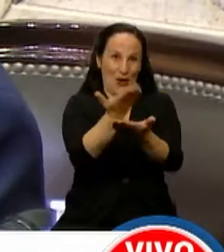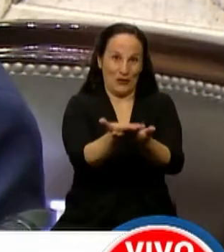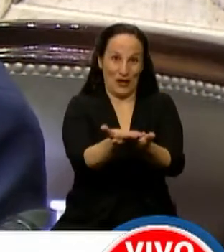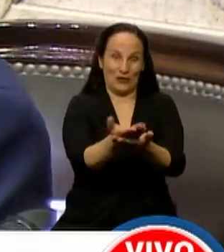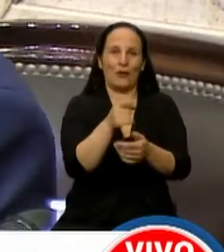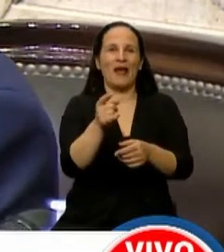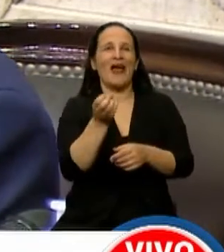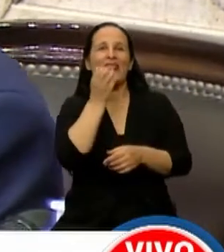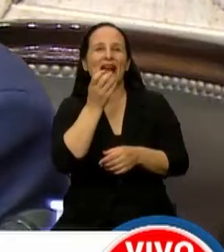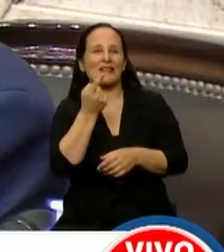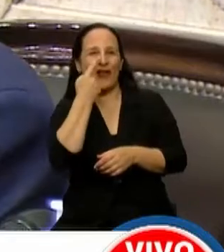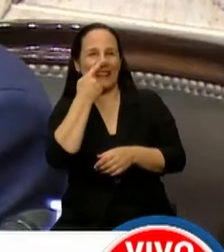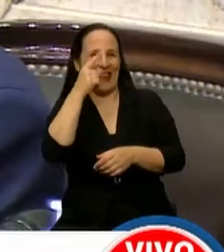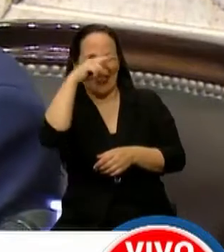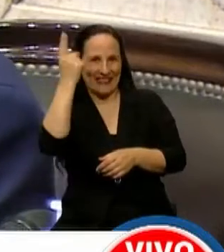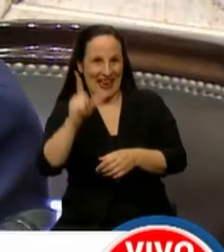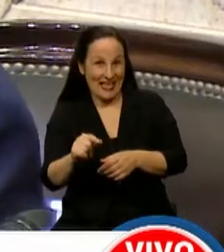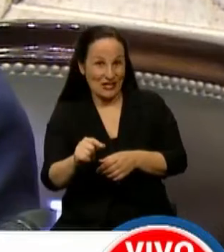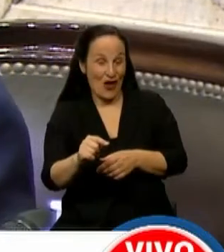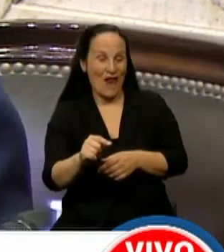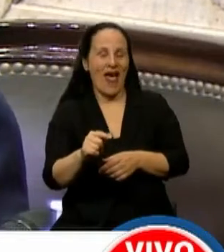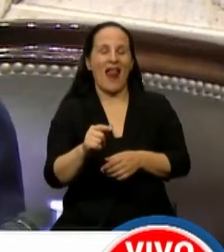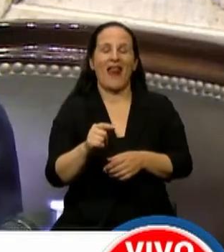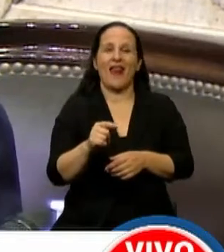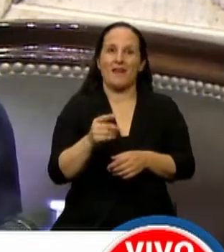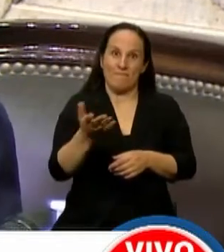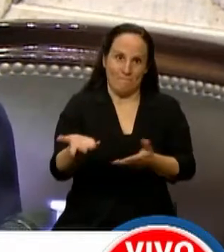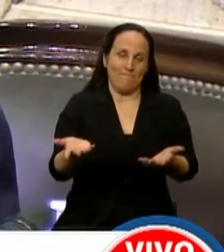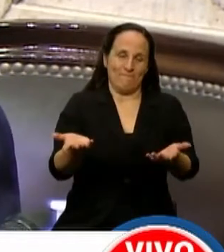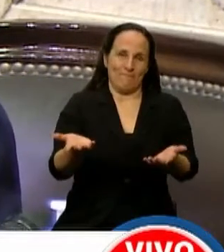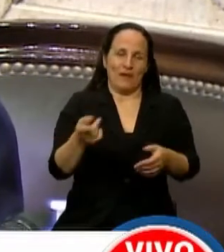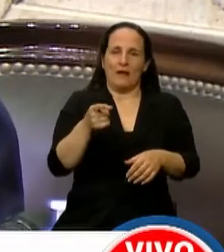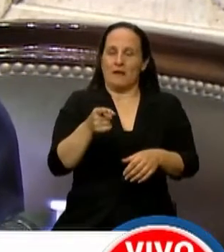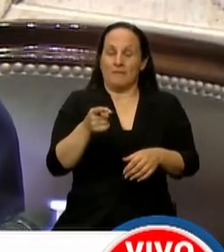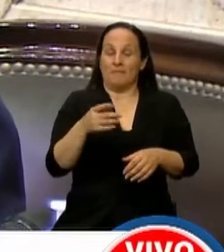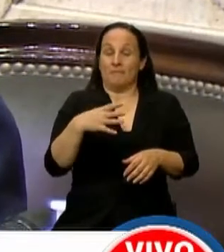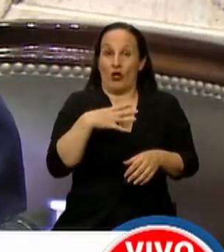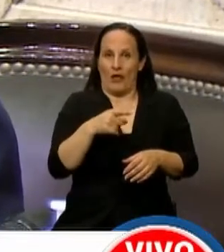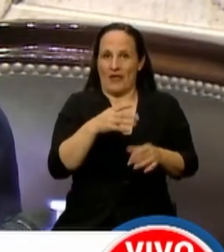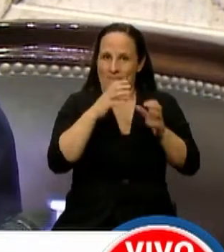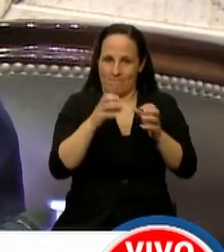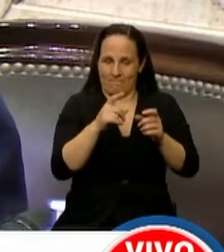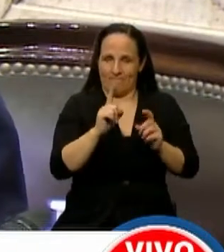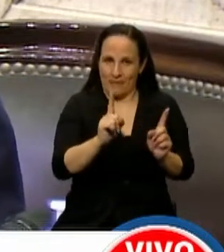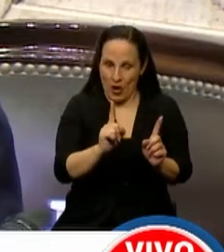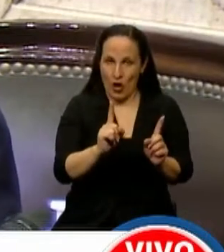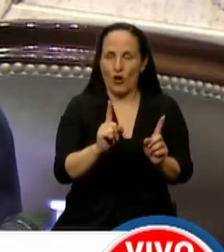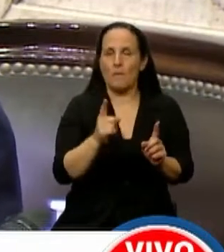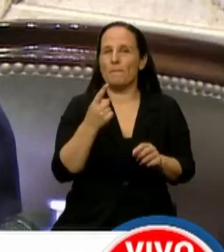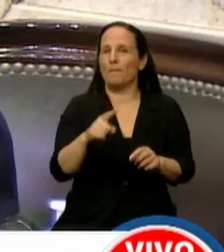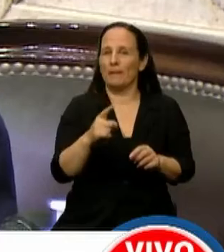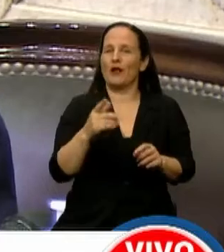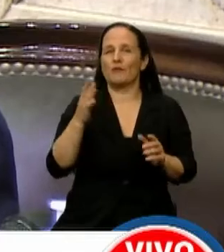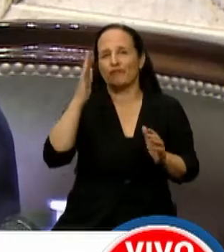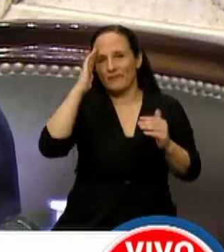se declare de interés nacional, en la cual, bueno, no se ha podido tratar todavía, pero el saludo